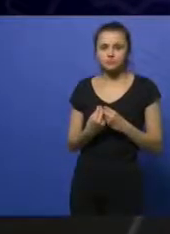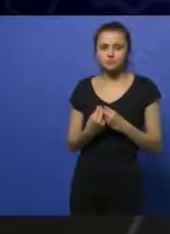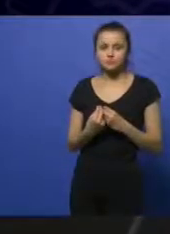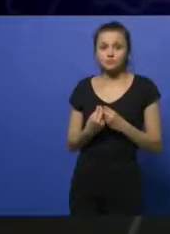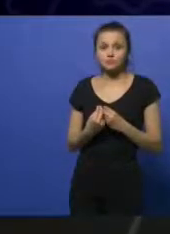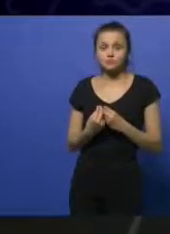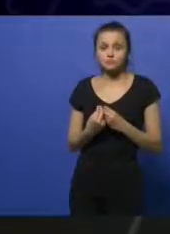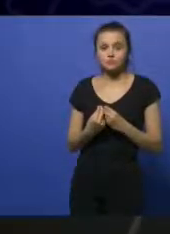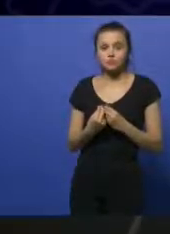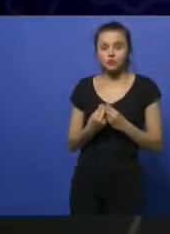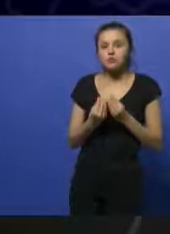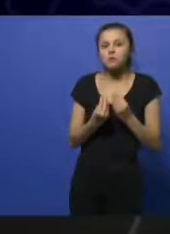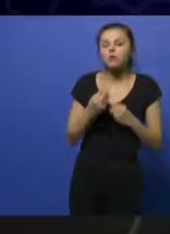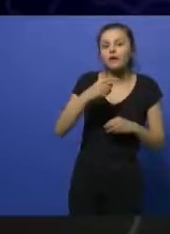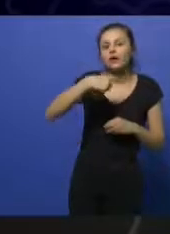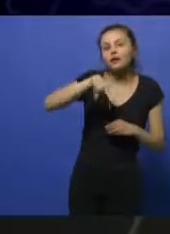salen a vender